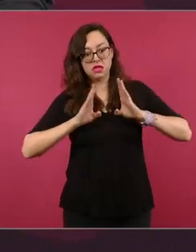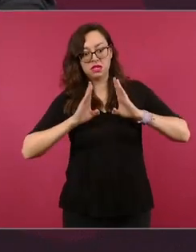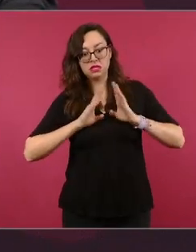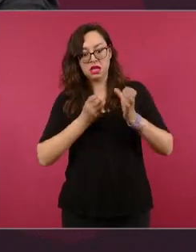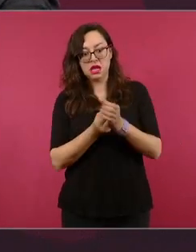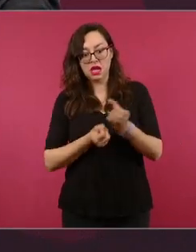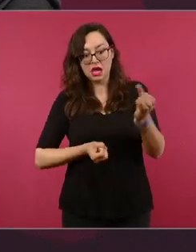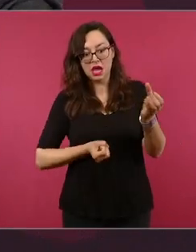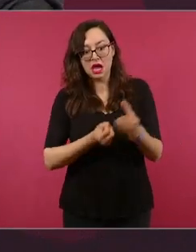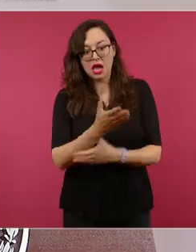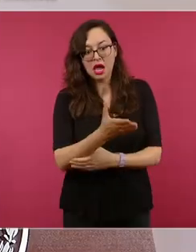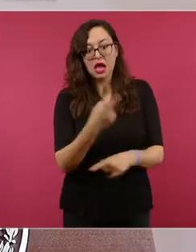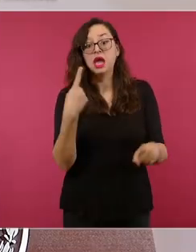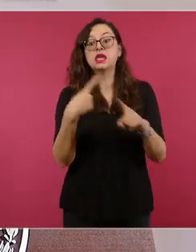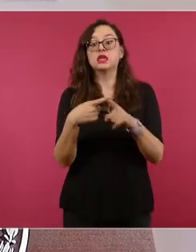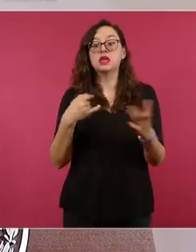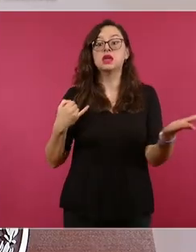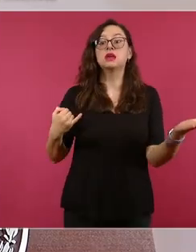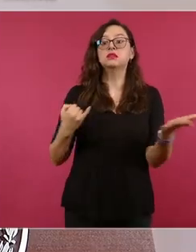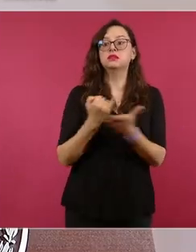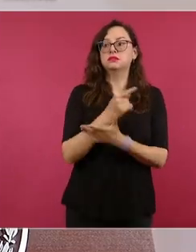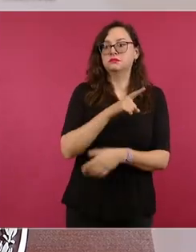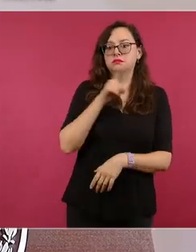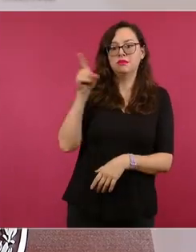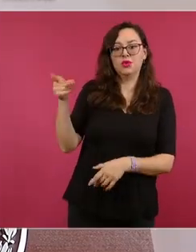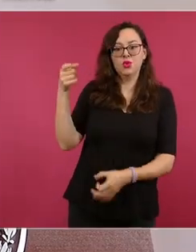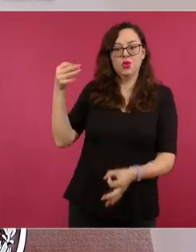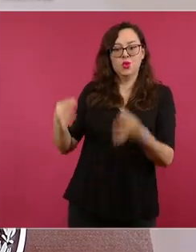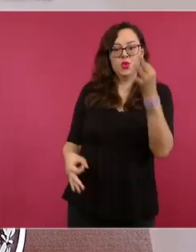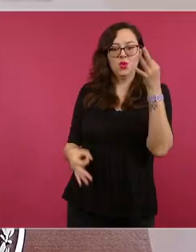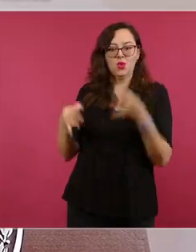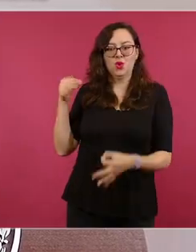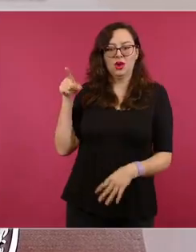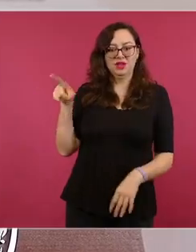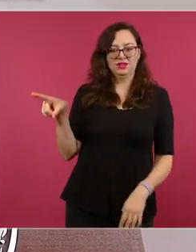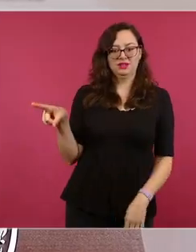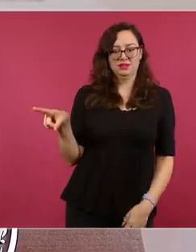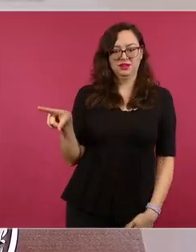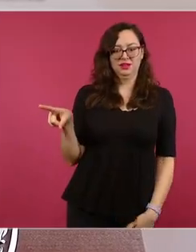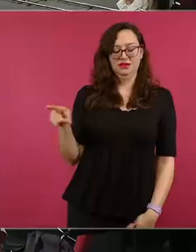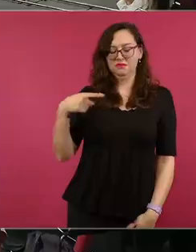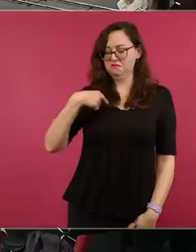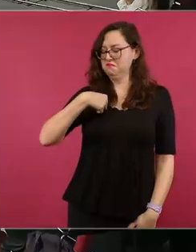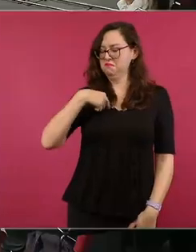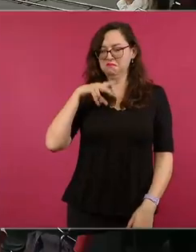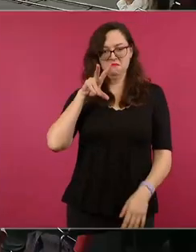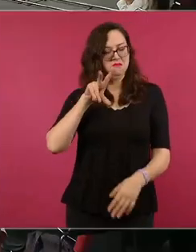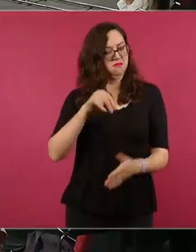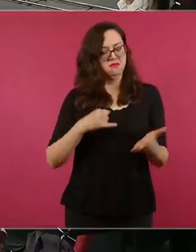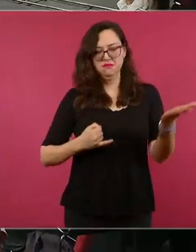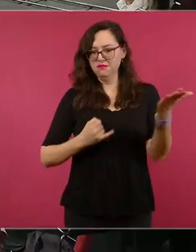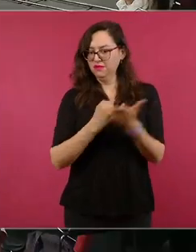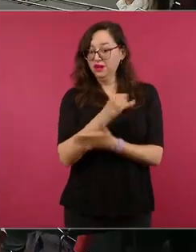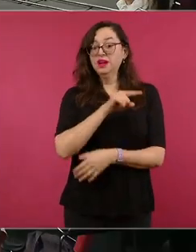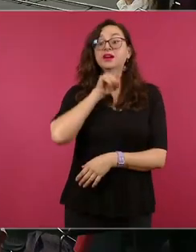las toma un poder independiente, autónomo, que es el Poder Judicial, que